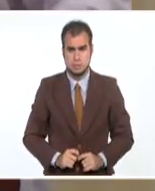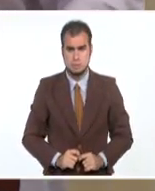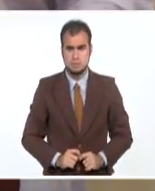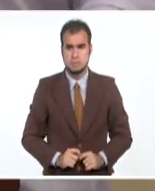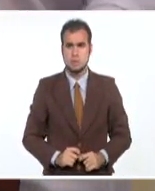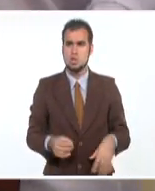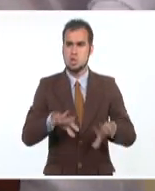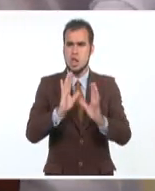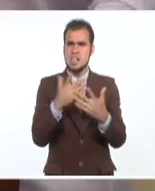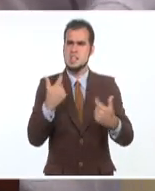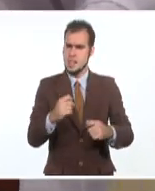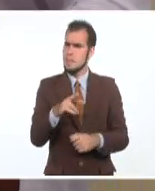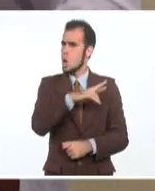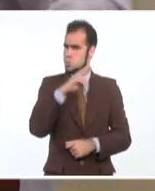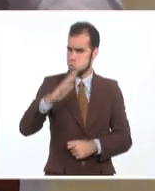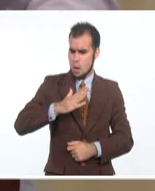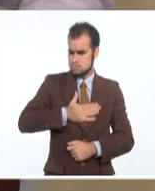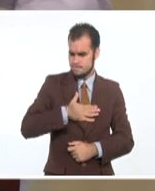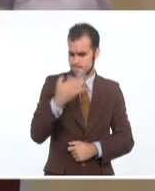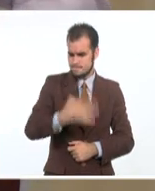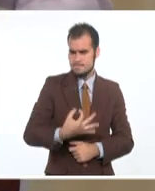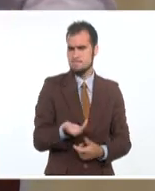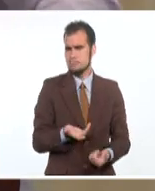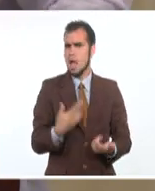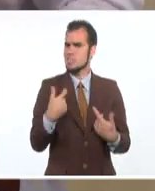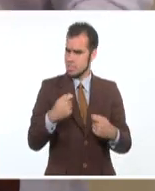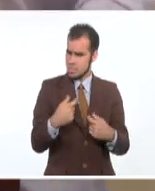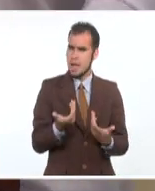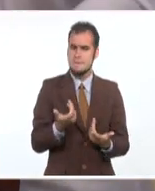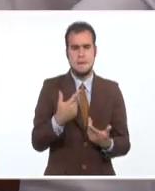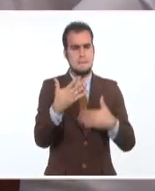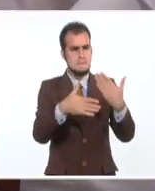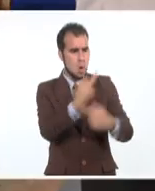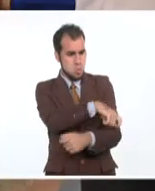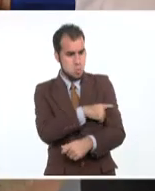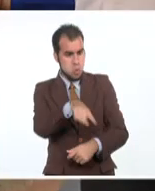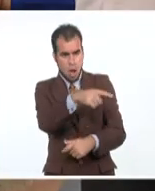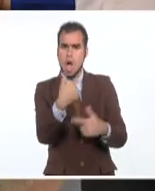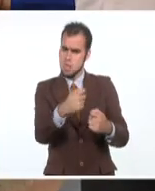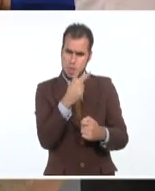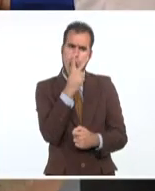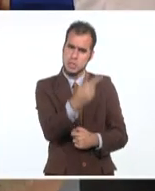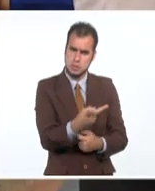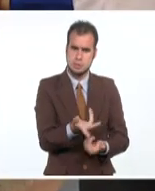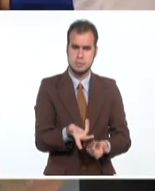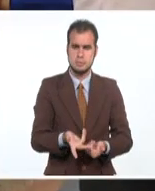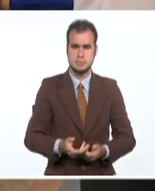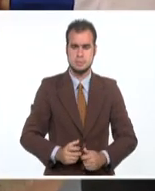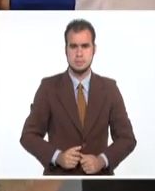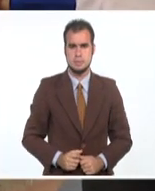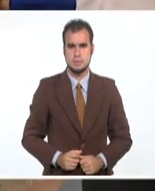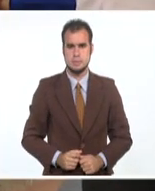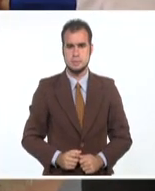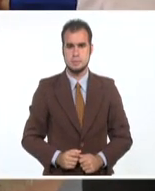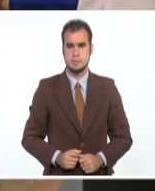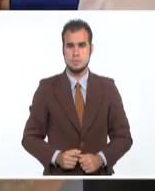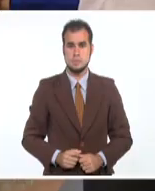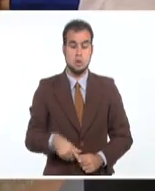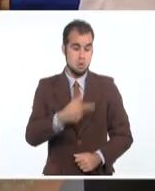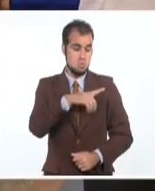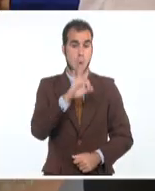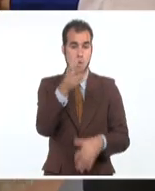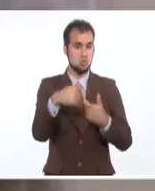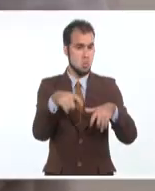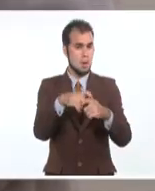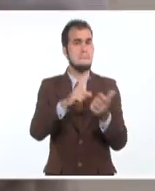inquietud revolucionaria. Tienen que tener sensibilidad por los problemas de la población. El octavo Congreso del partido deja experiencias